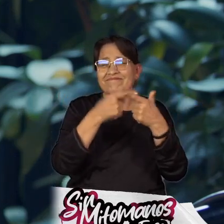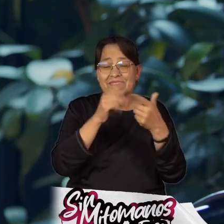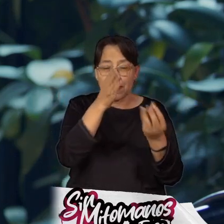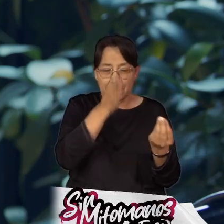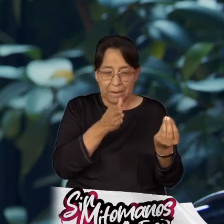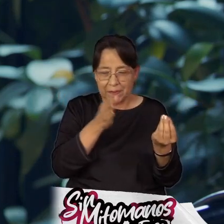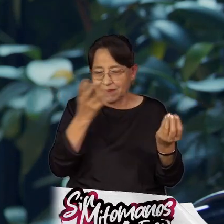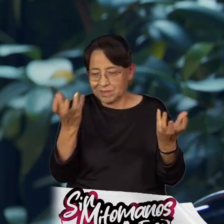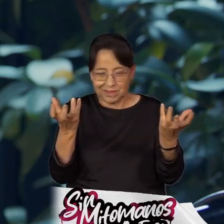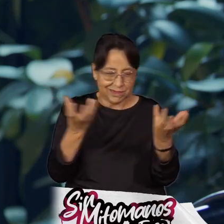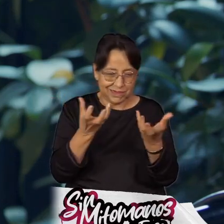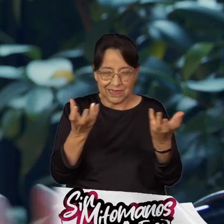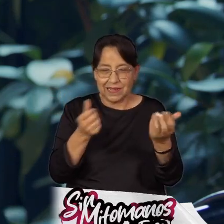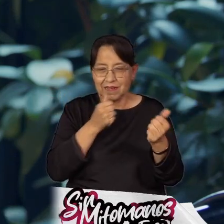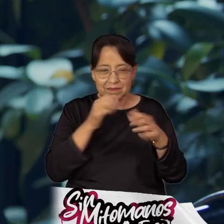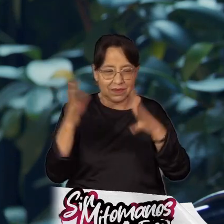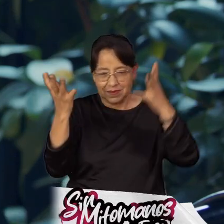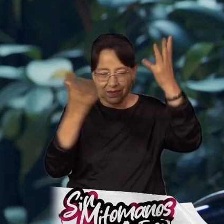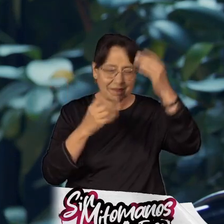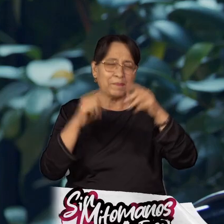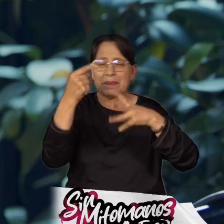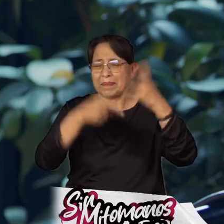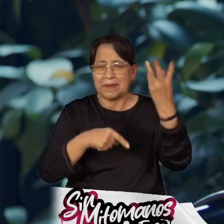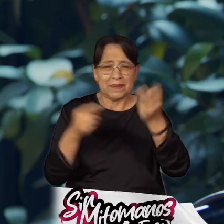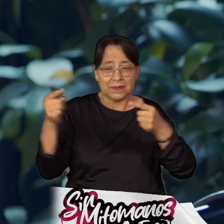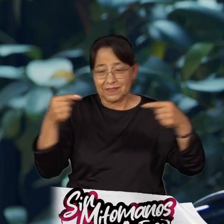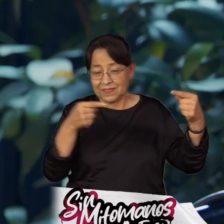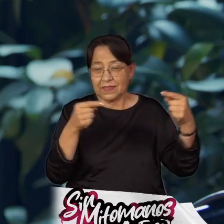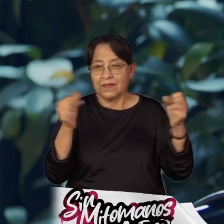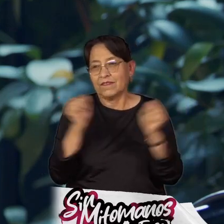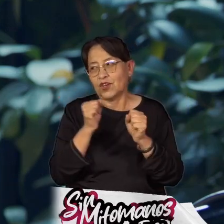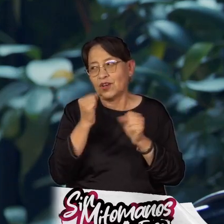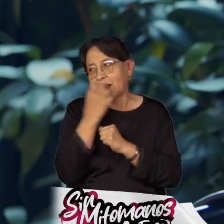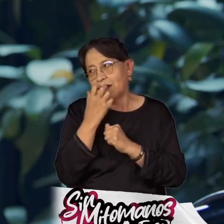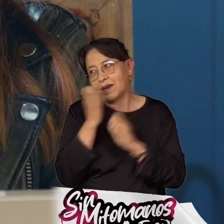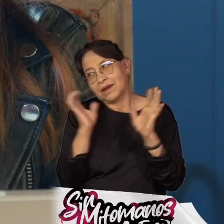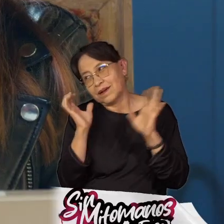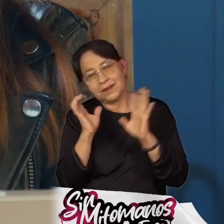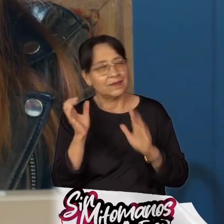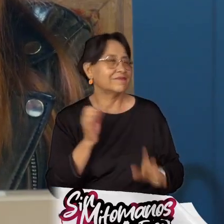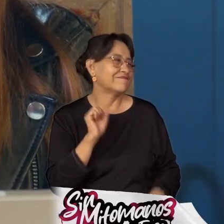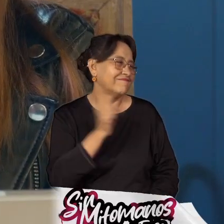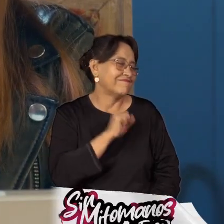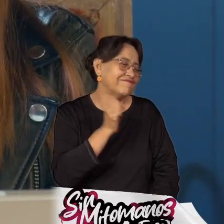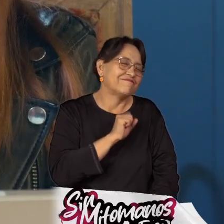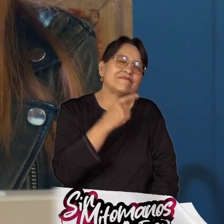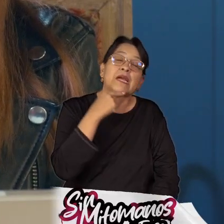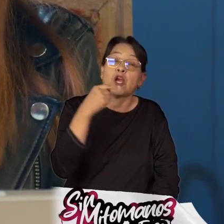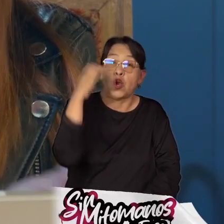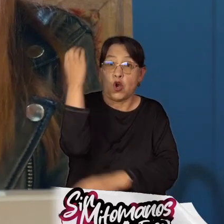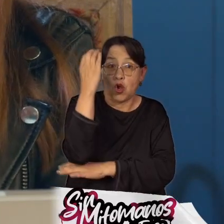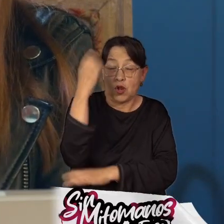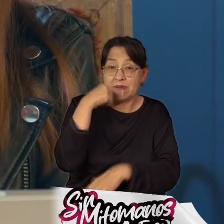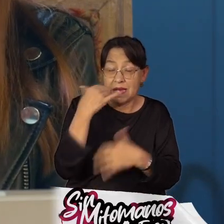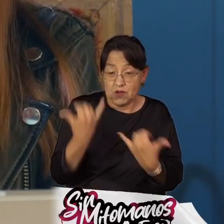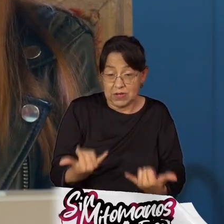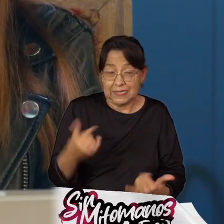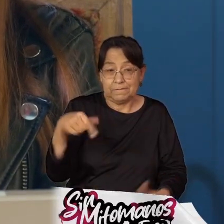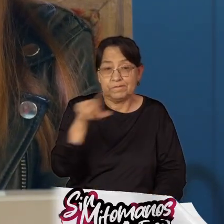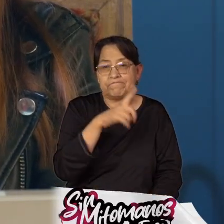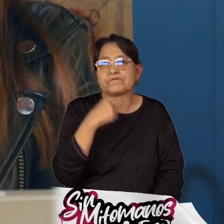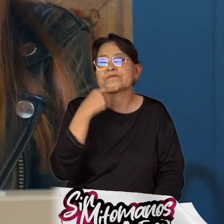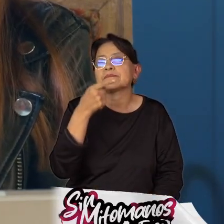puntos intermedios, en las aguas muy extremas, Etcétera, etcétera. calores y fríos. El punto es que aquí en Colombia el sistema